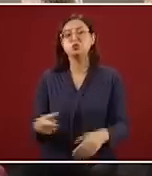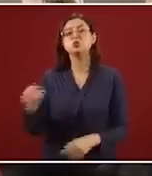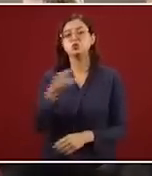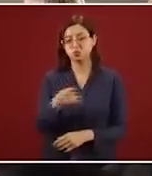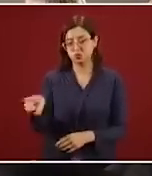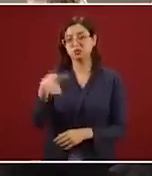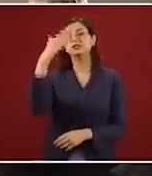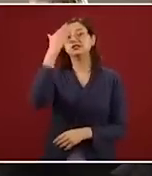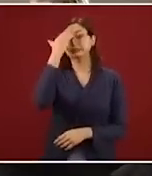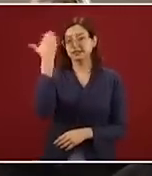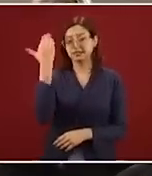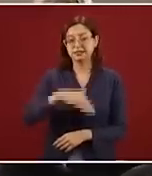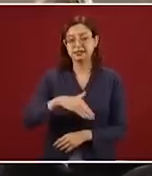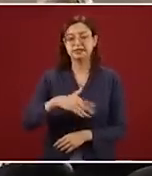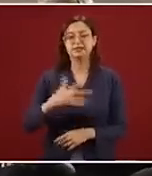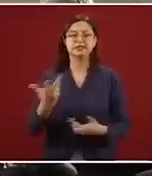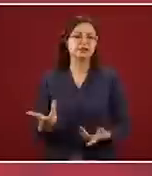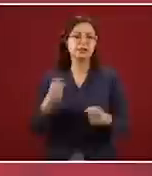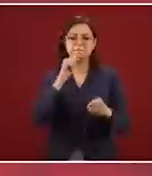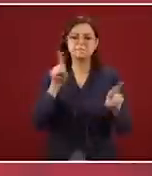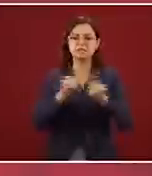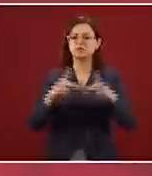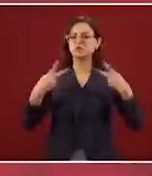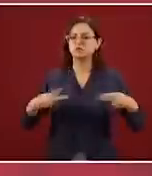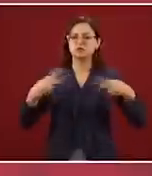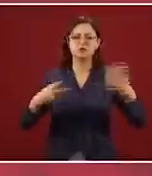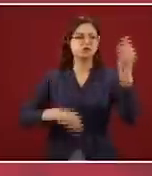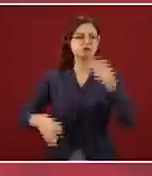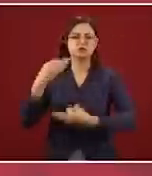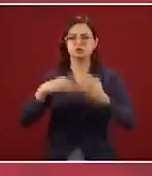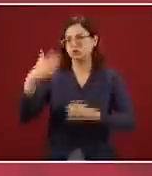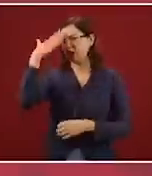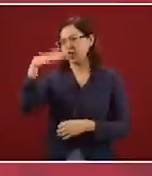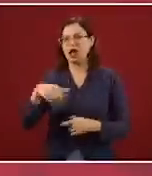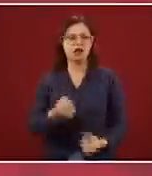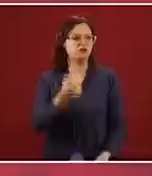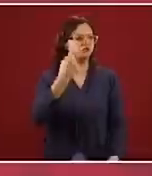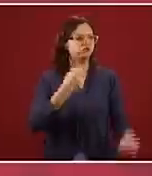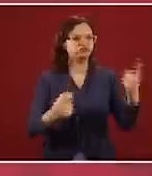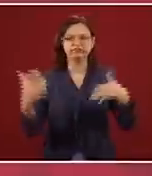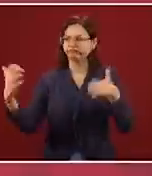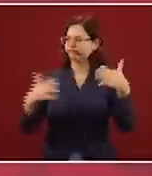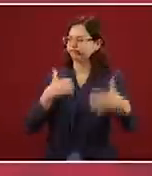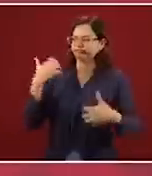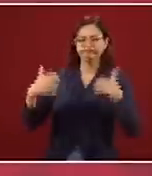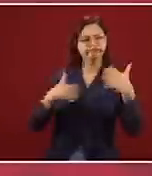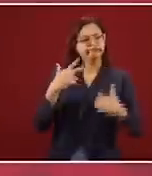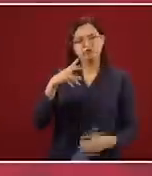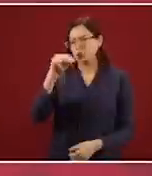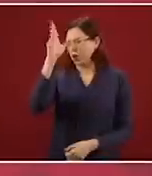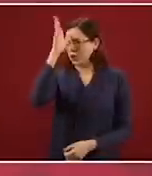es de dominio público, ha habido resistencias por la manera en